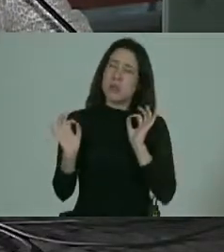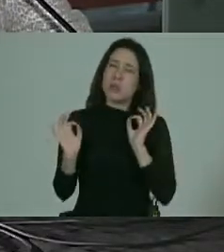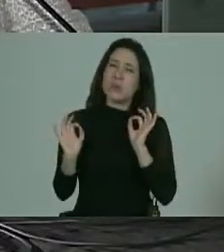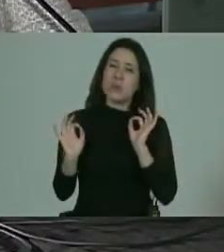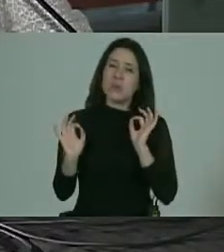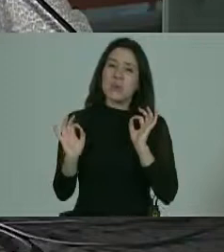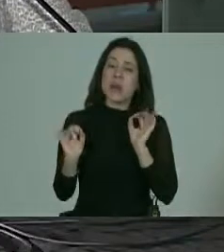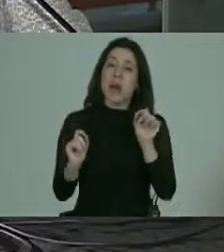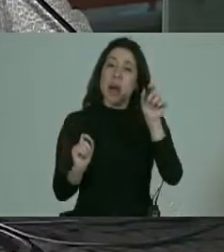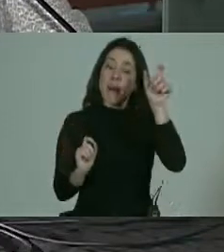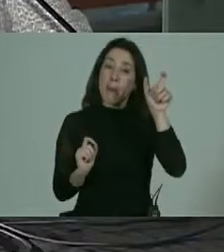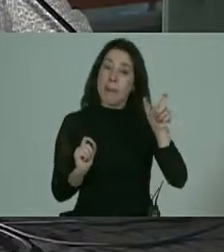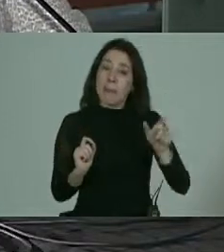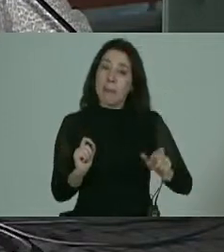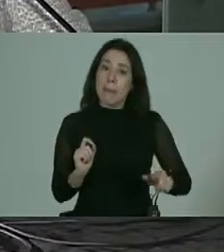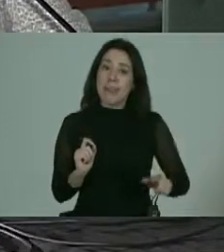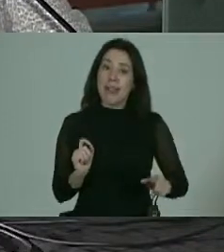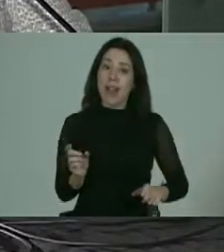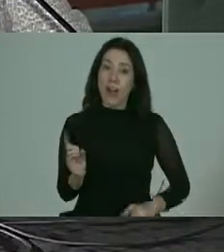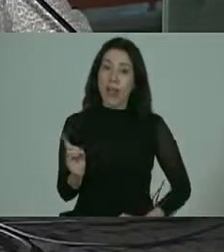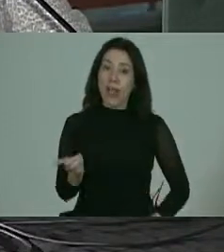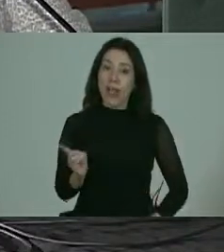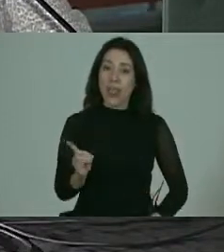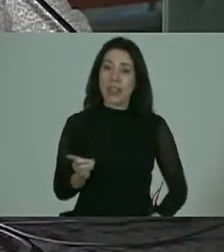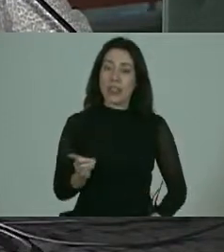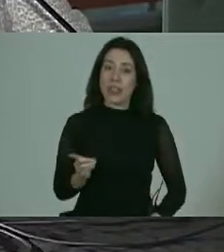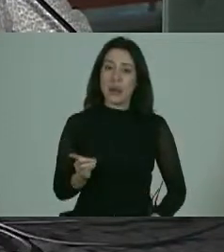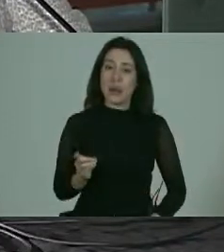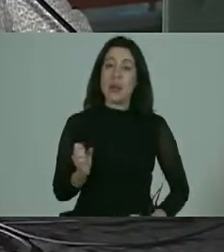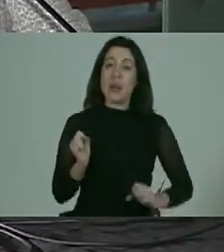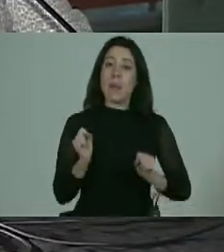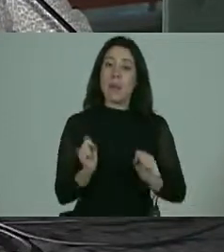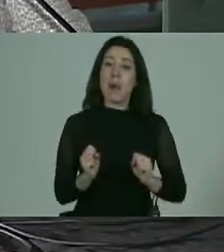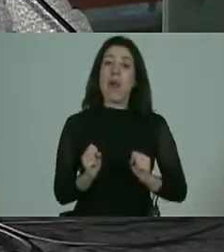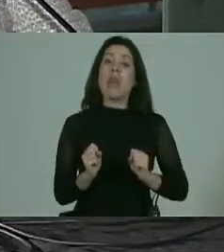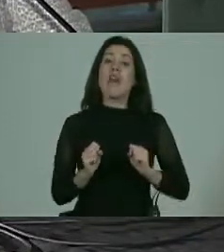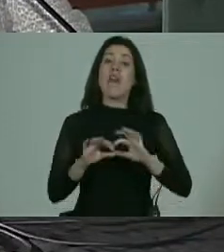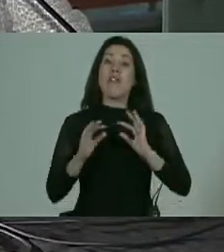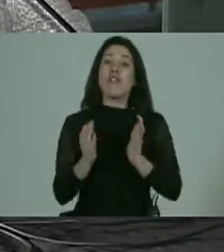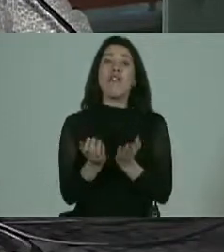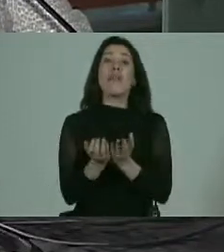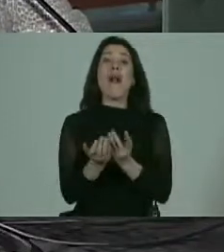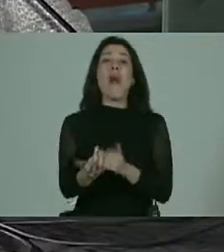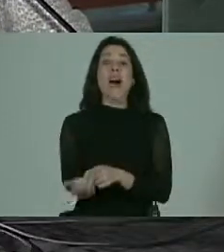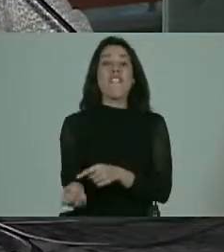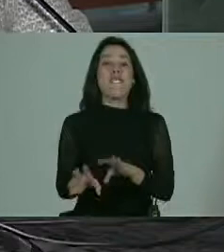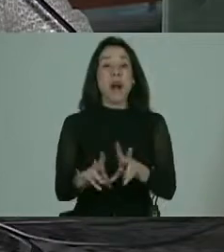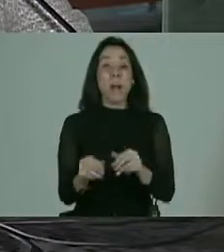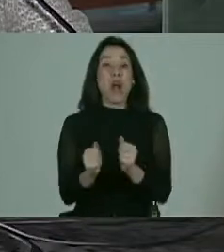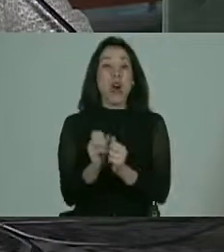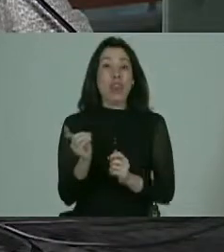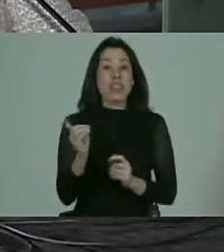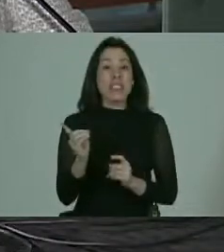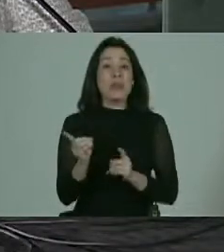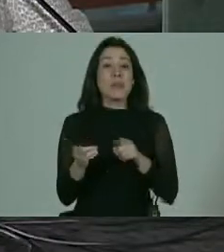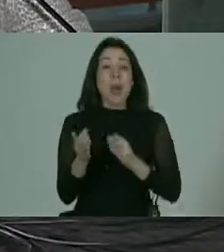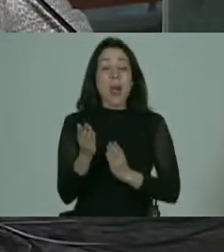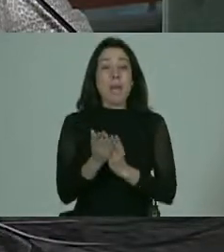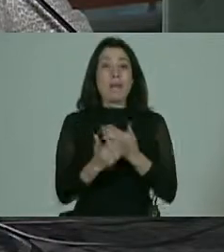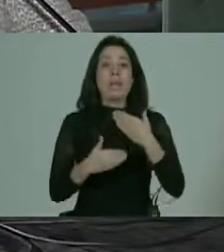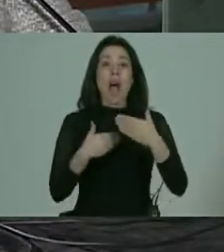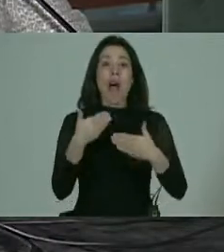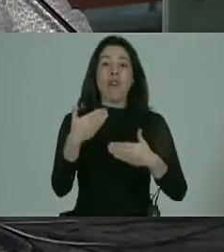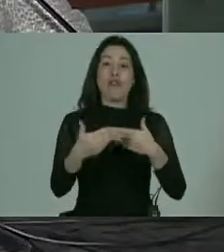una persona con una discapacidad puede generar una familia con discapacidad porque todos empiezan a